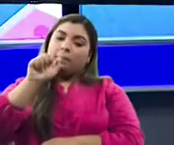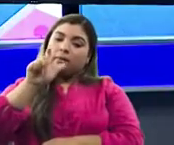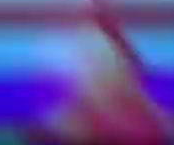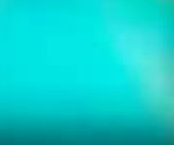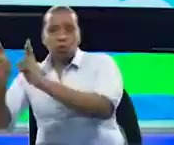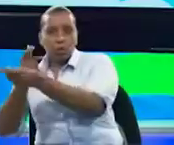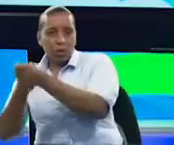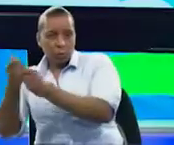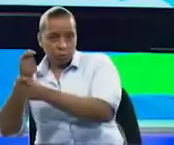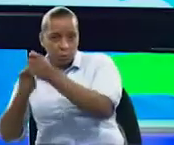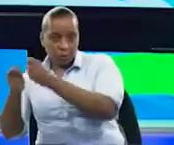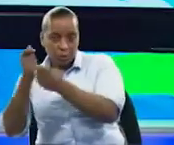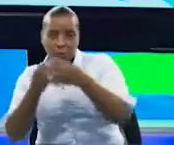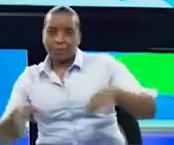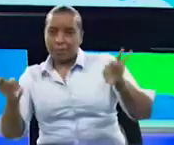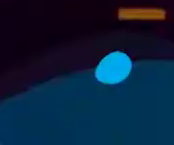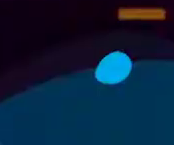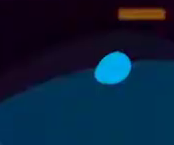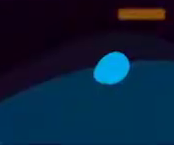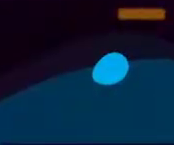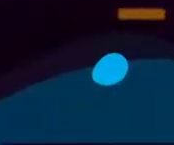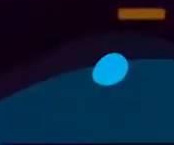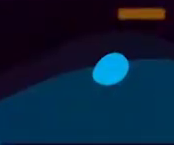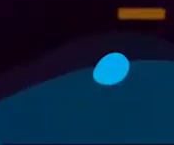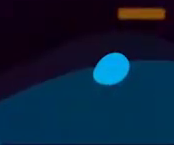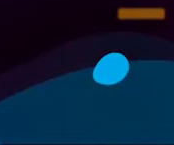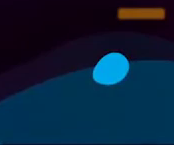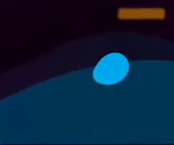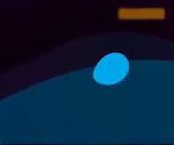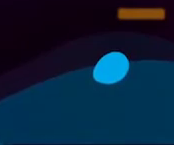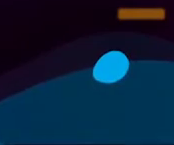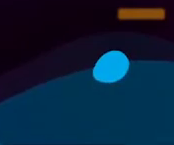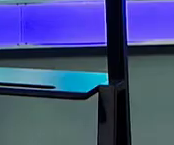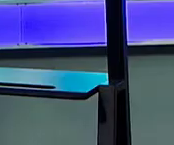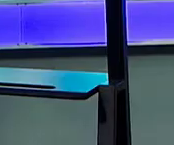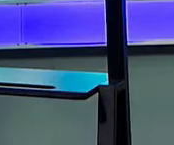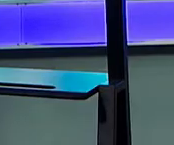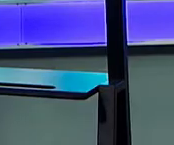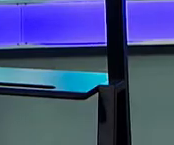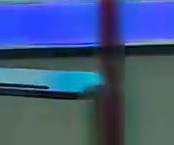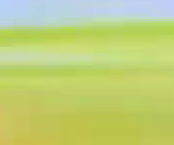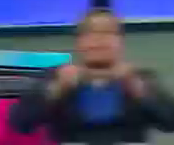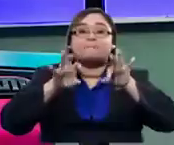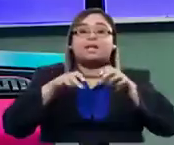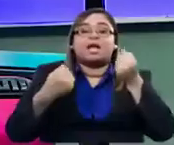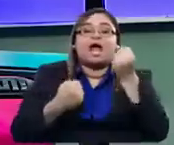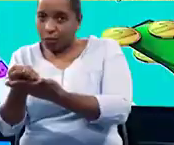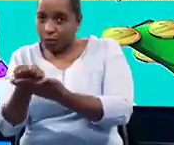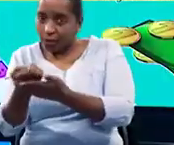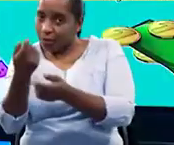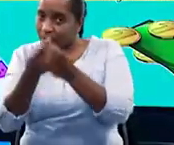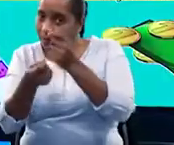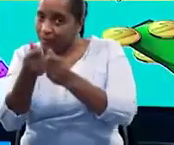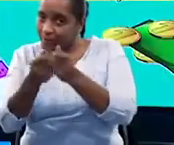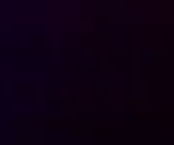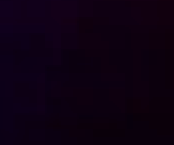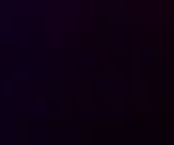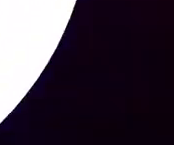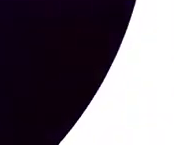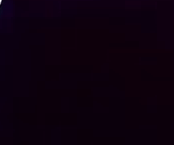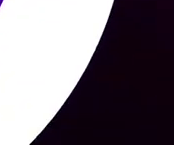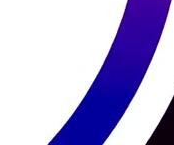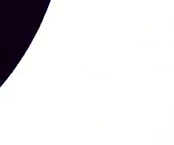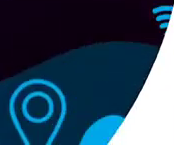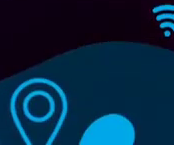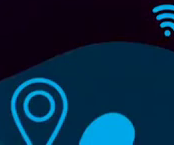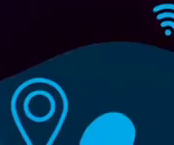Aprende en casa a través de la televisión y conéctate con la estrella. Prepara tu lápiz, bolígrafo y cuaderno, porque